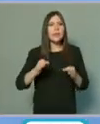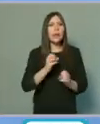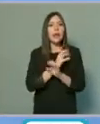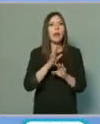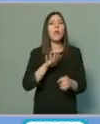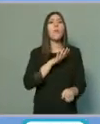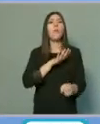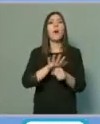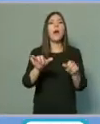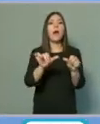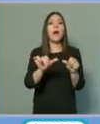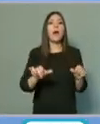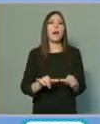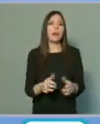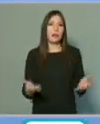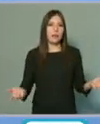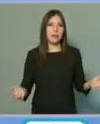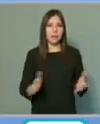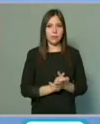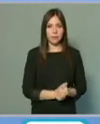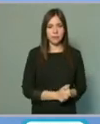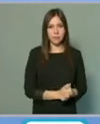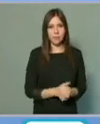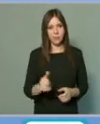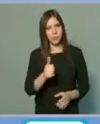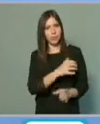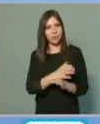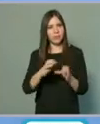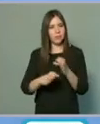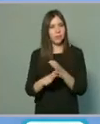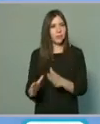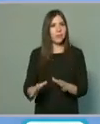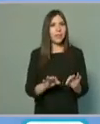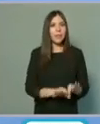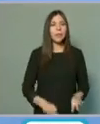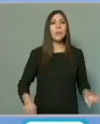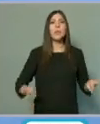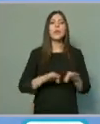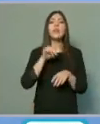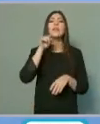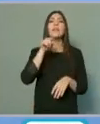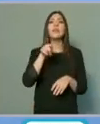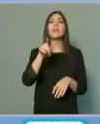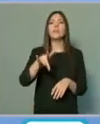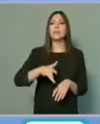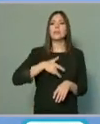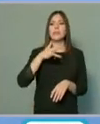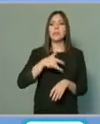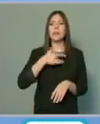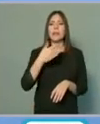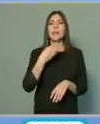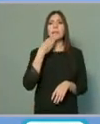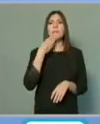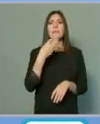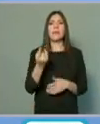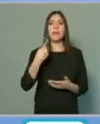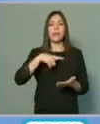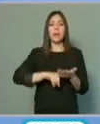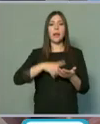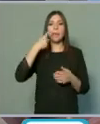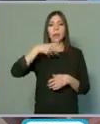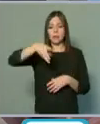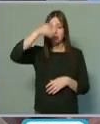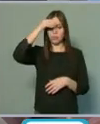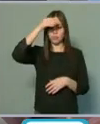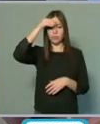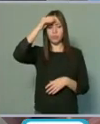son las áreas que Oye, integran Ricardo, tu vida. y ahora algo muy importante, ¿qué beneficios nos brinda llevar un coaching de vida? Mira, el